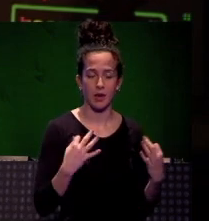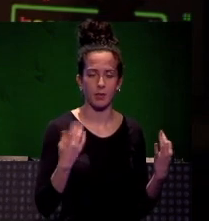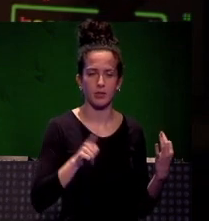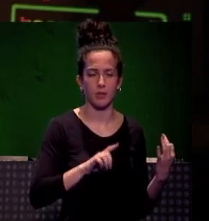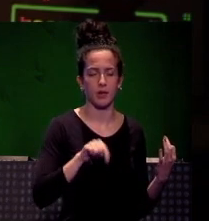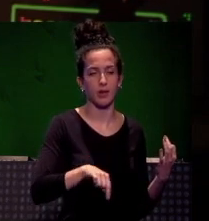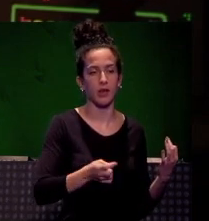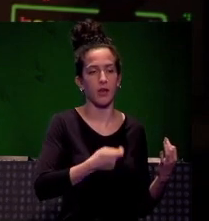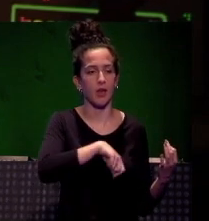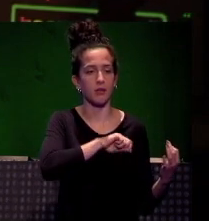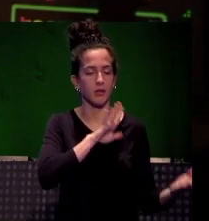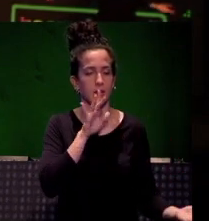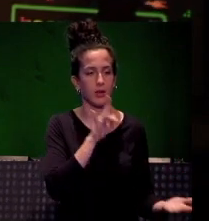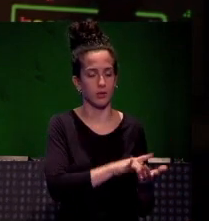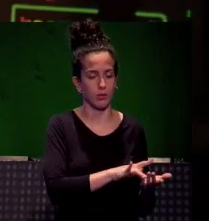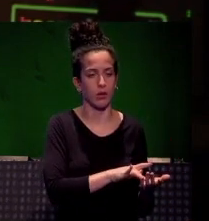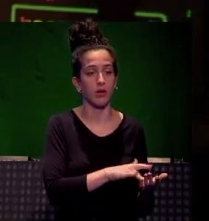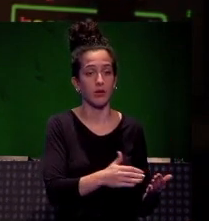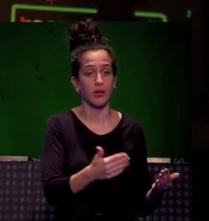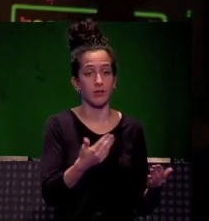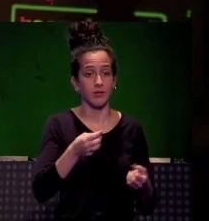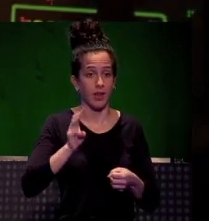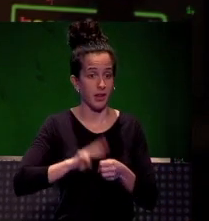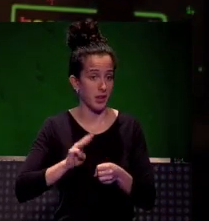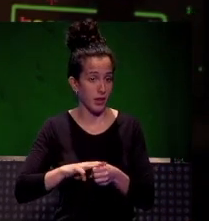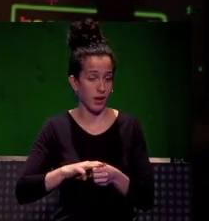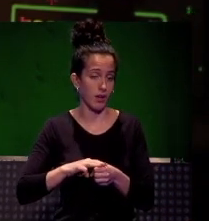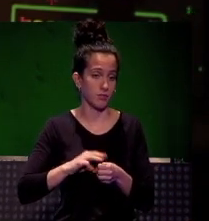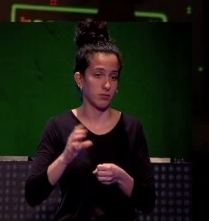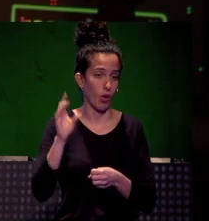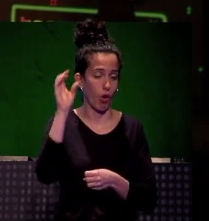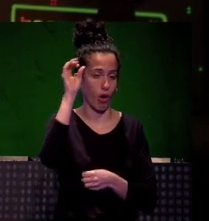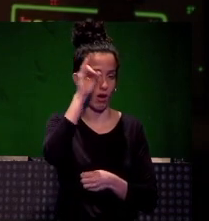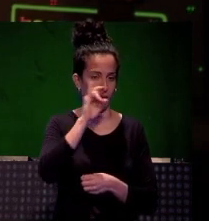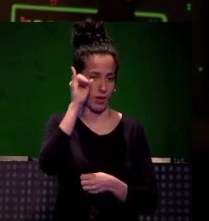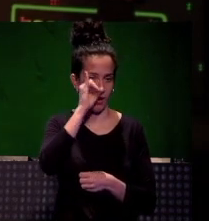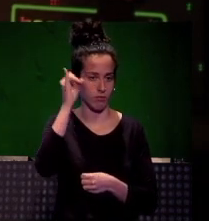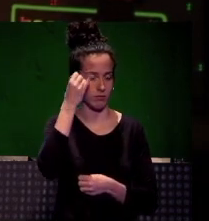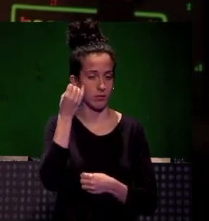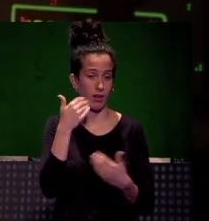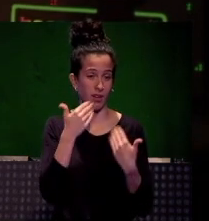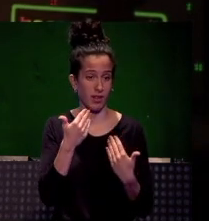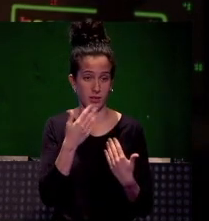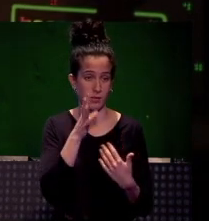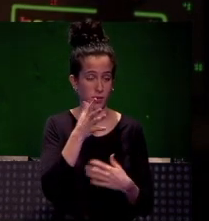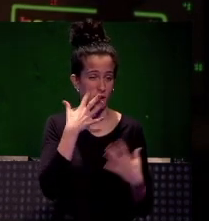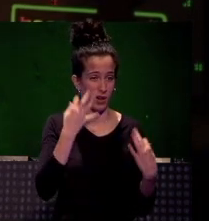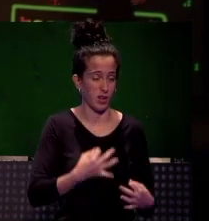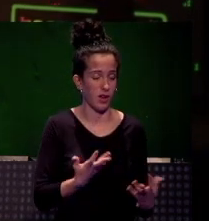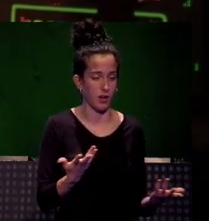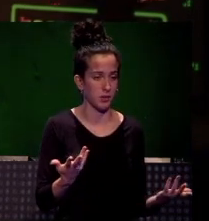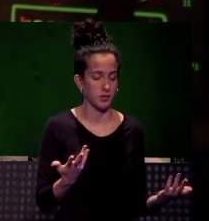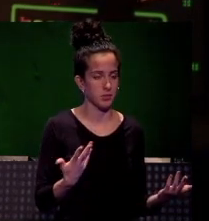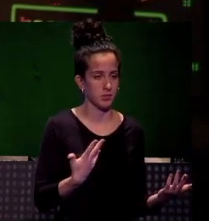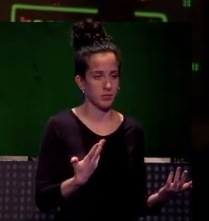culpa o gracias a instagram ya que todo el mundo está en los desfiles si veis cualquier imagen de una de las